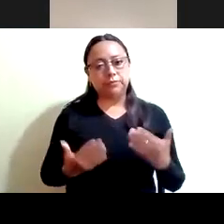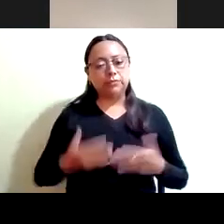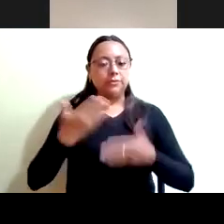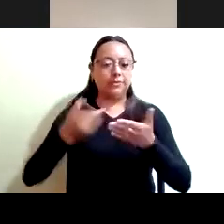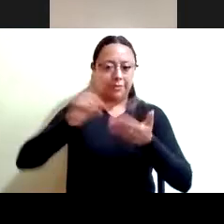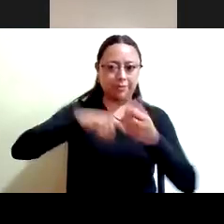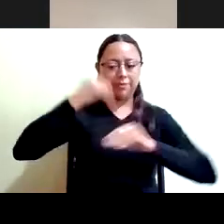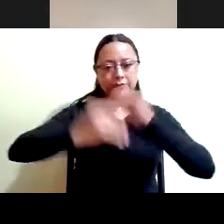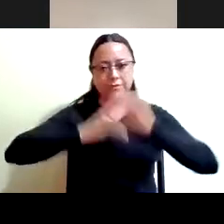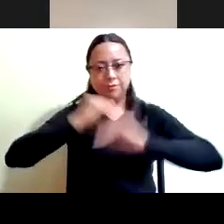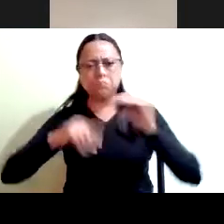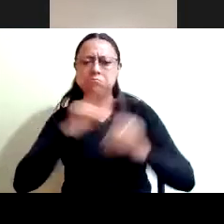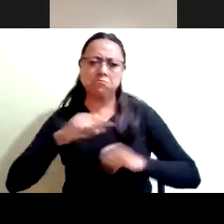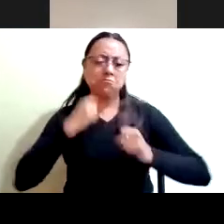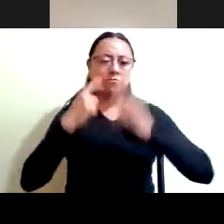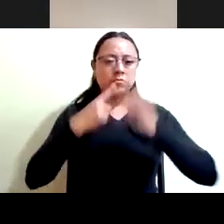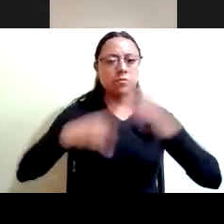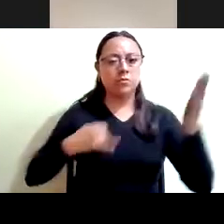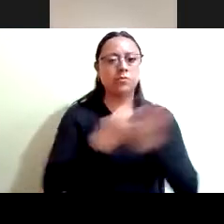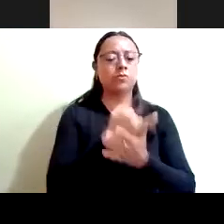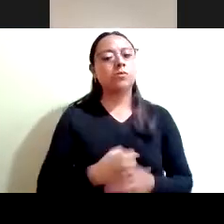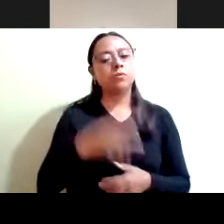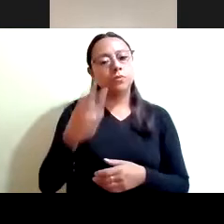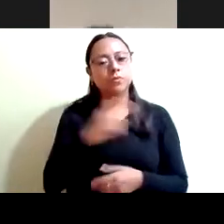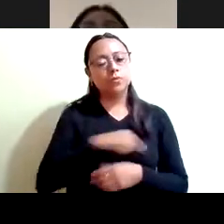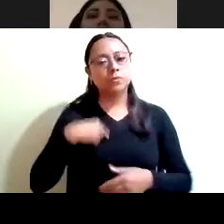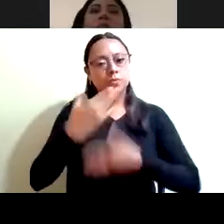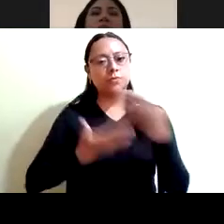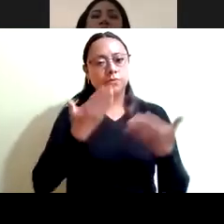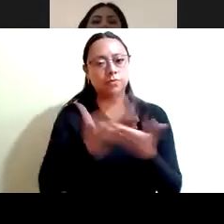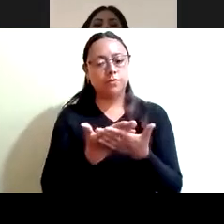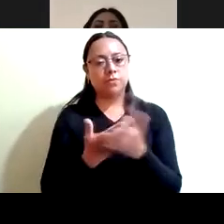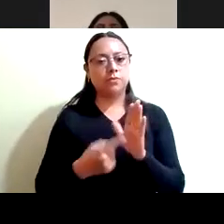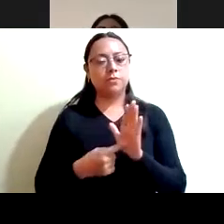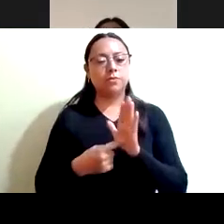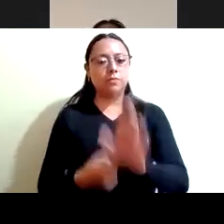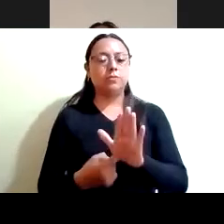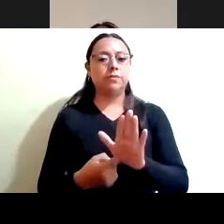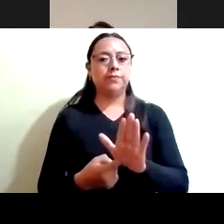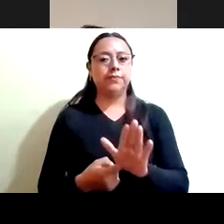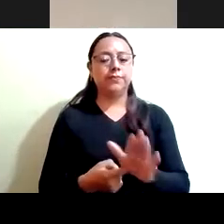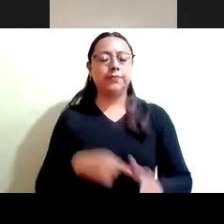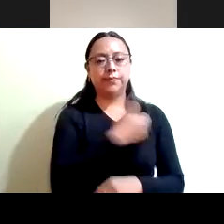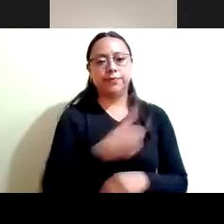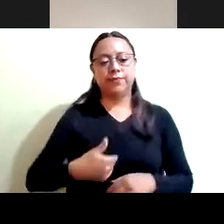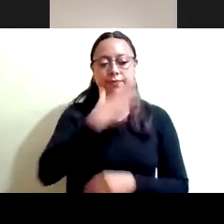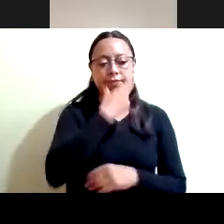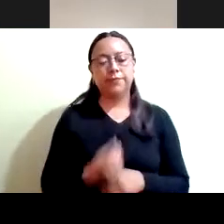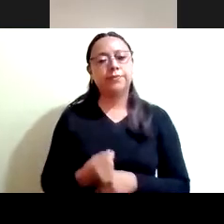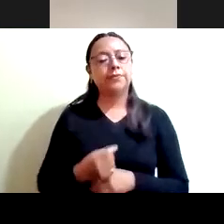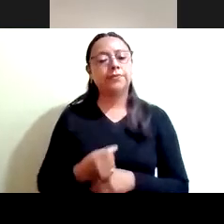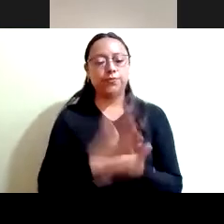algunos de nosotros, por eso avalamos la propuesta que presenta el presidente y efectivamente el único acuerdo